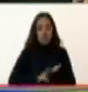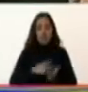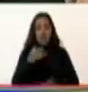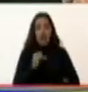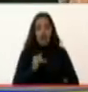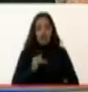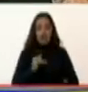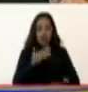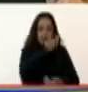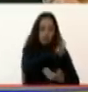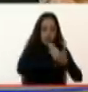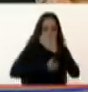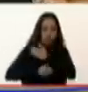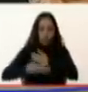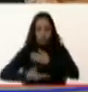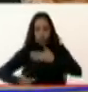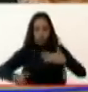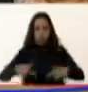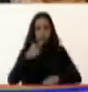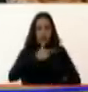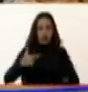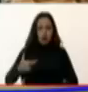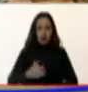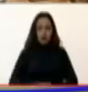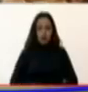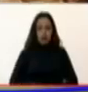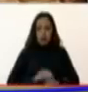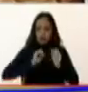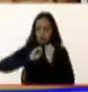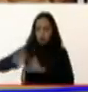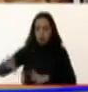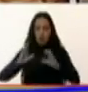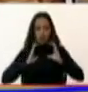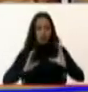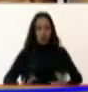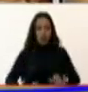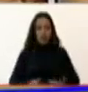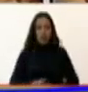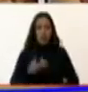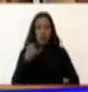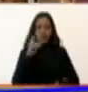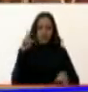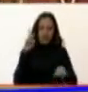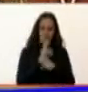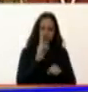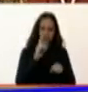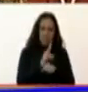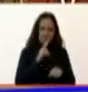de cuerpos, desaparición de cuerpos, tortura, violaciones,